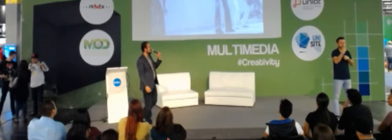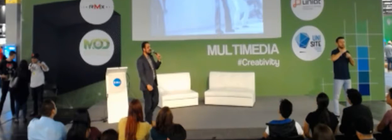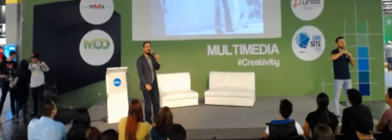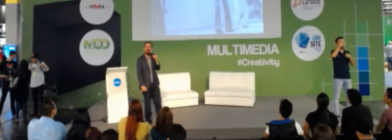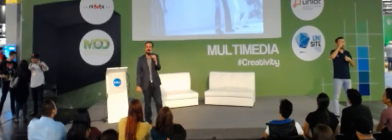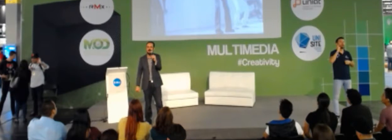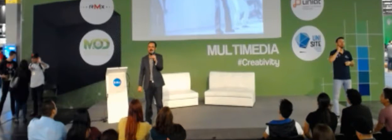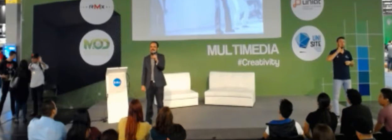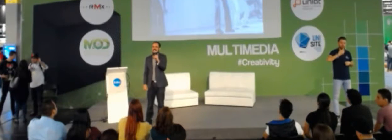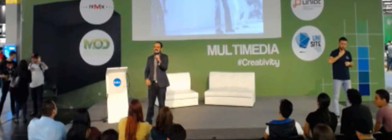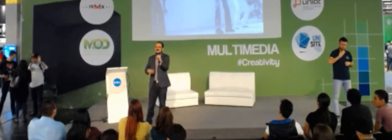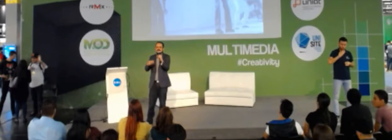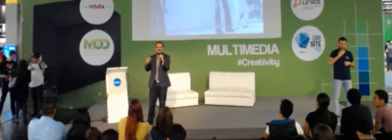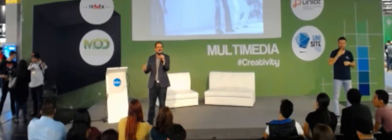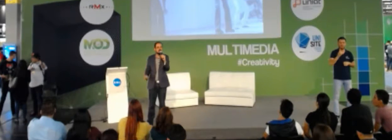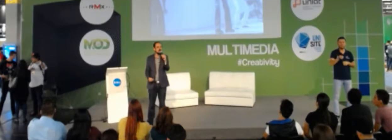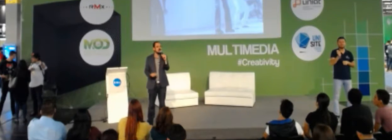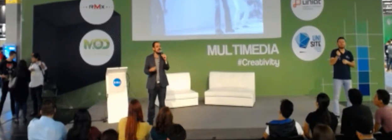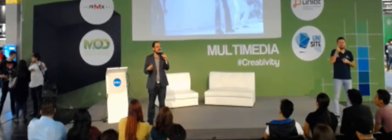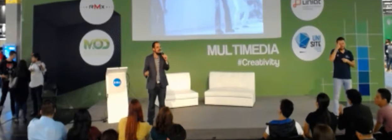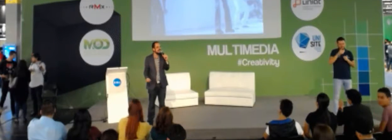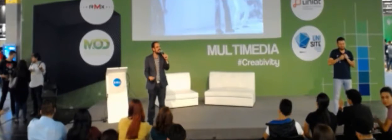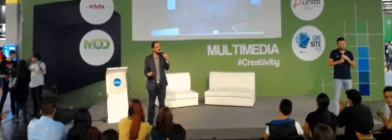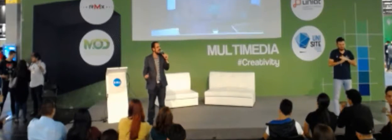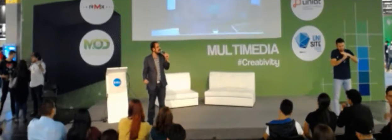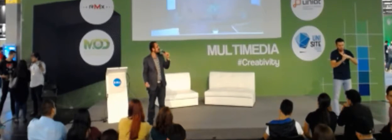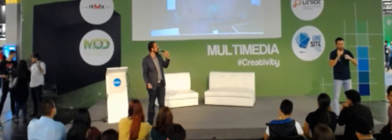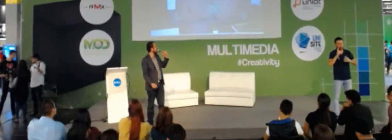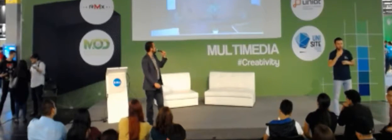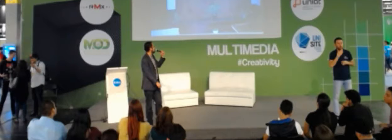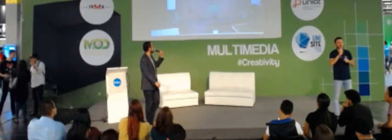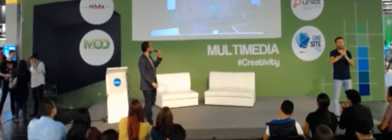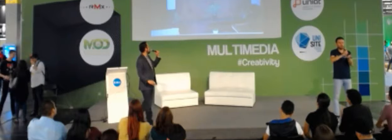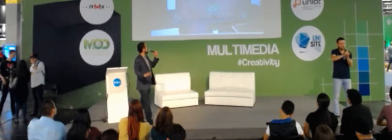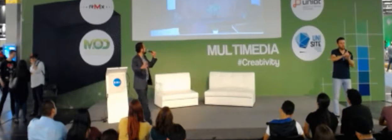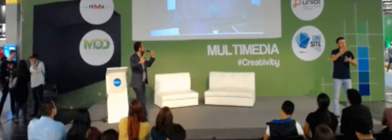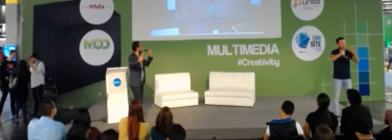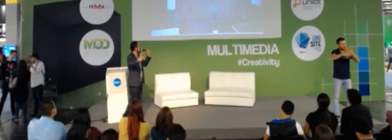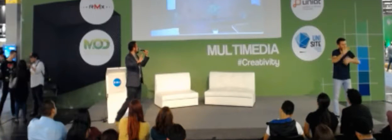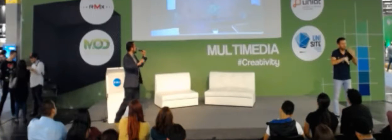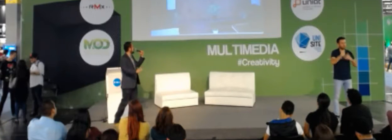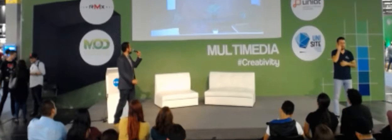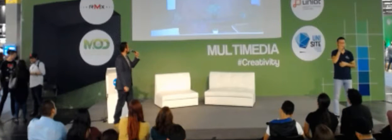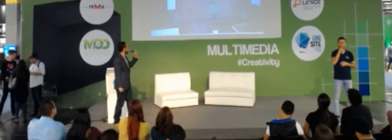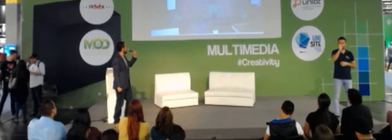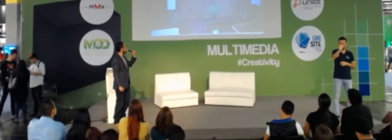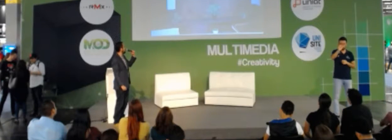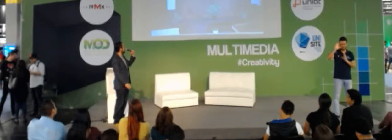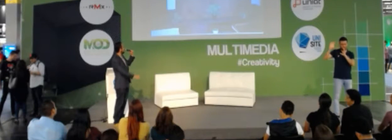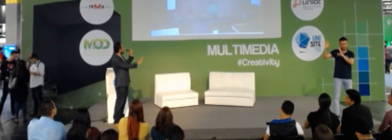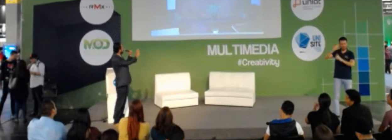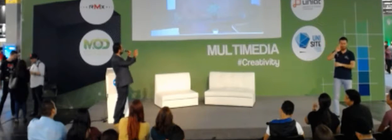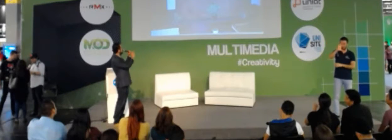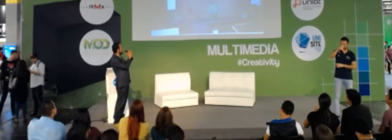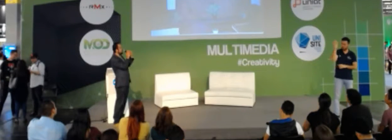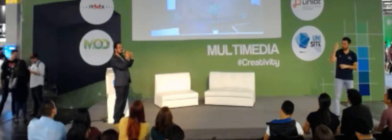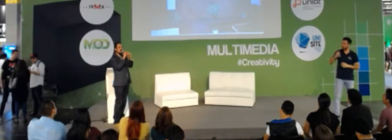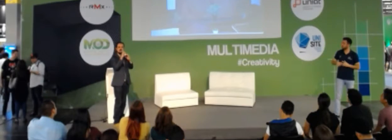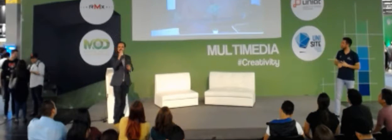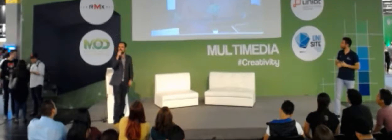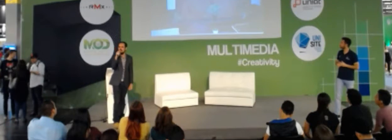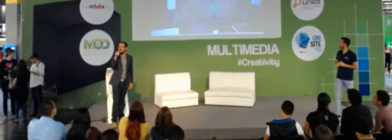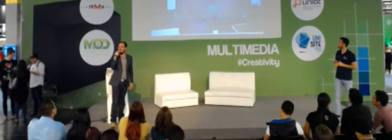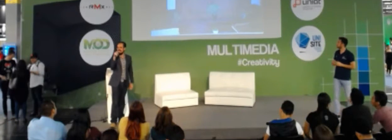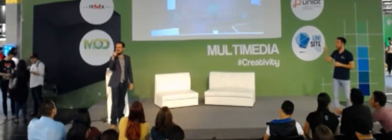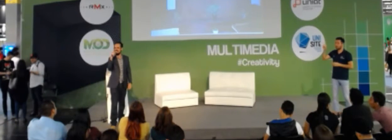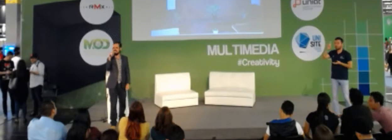sordo, la reivindicación, la defensa de la lengua de señas. Quiero detenerme un poquito en esa foto. Esta fotografía es de los